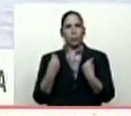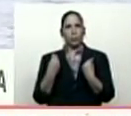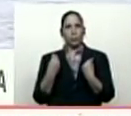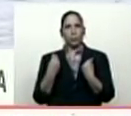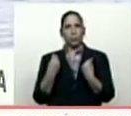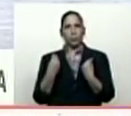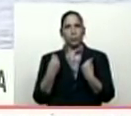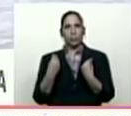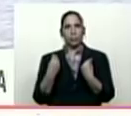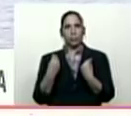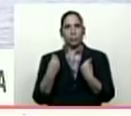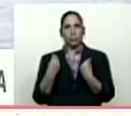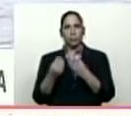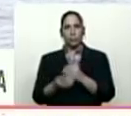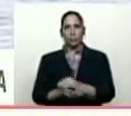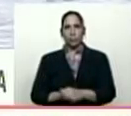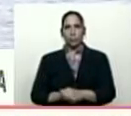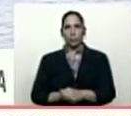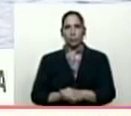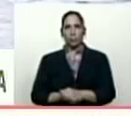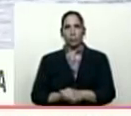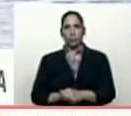mulas, Oscar,